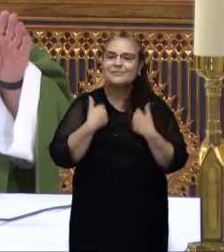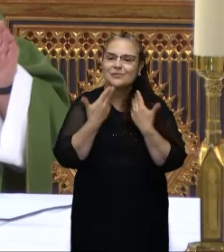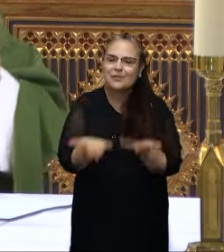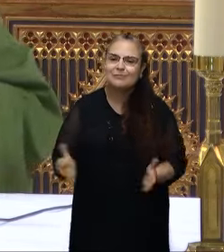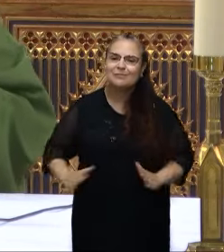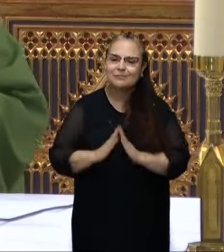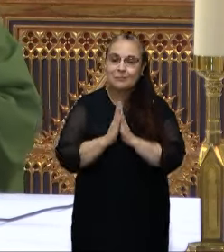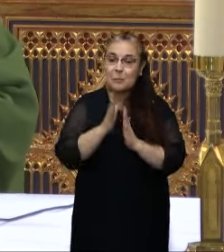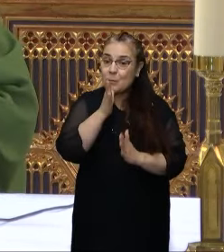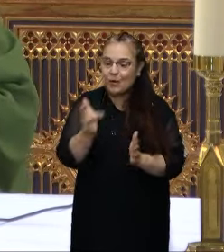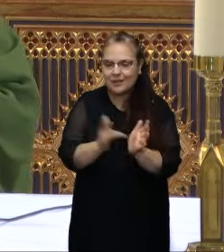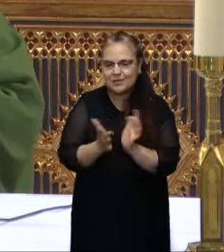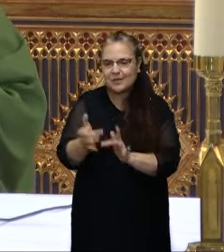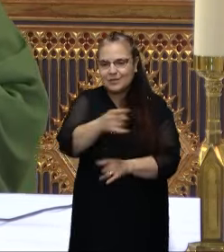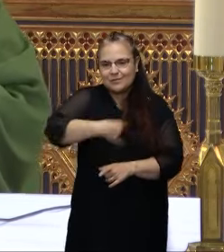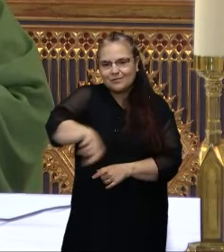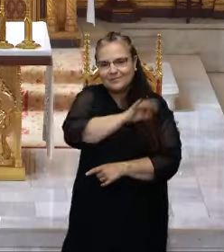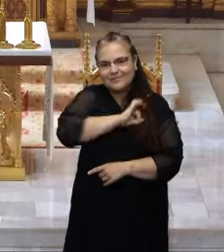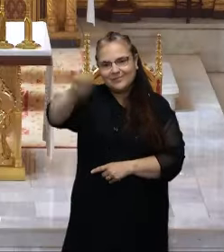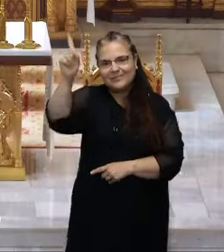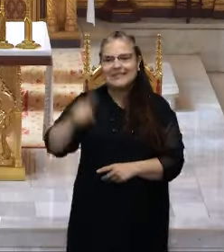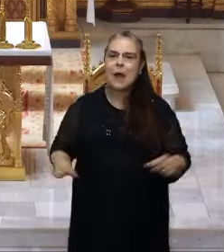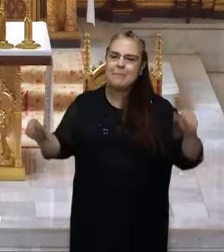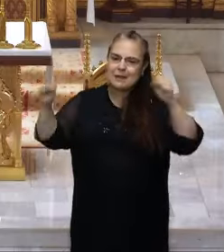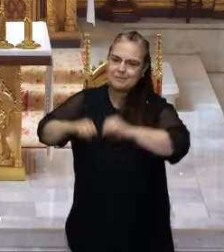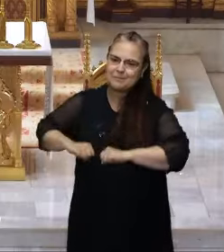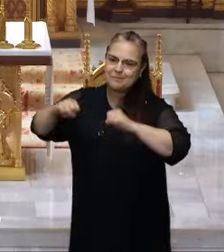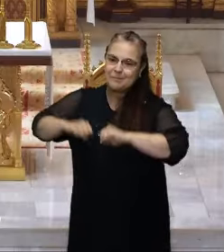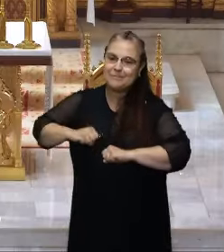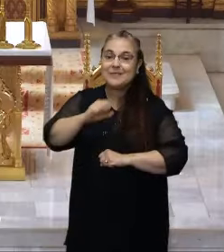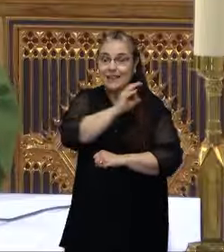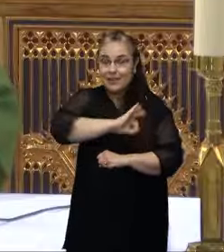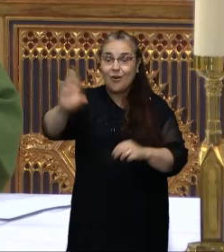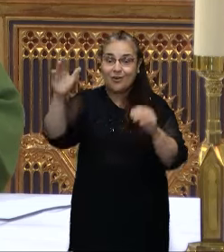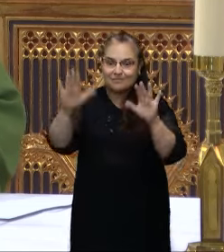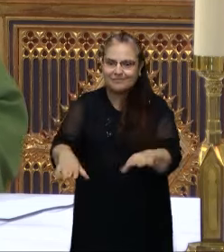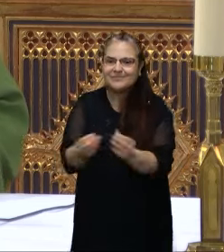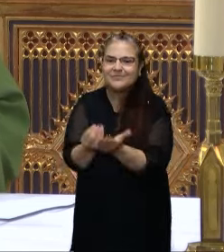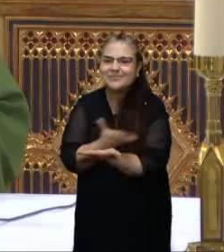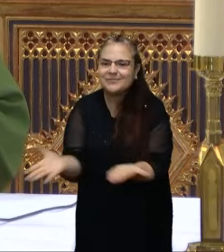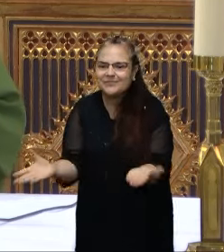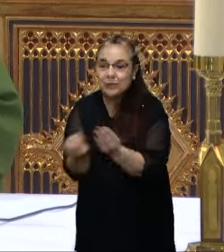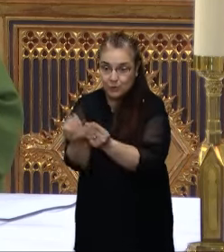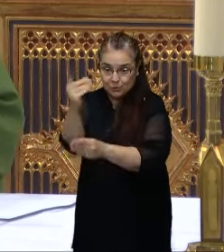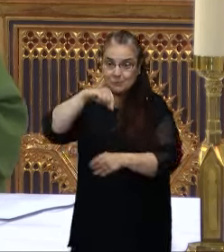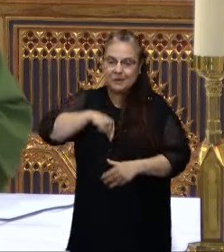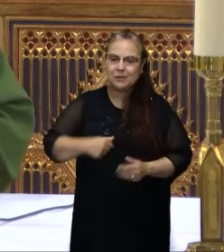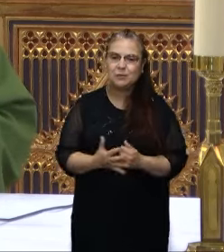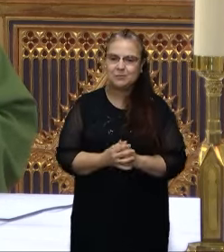sagrados. Por Jesucristo nuestro Señor. El Señor esté con vosotros.